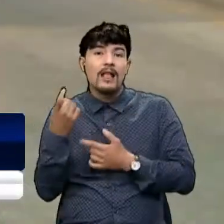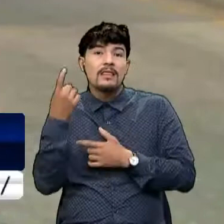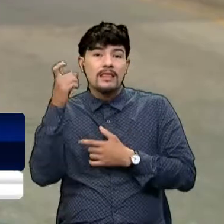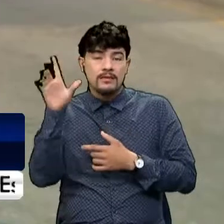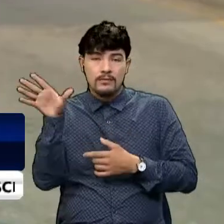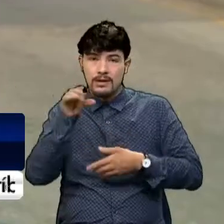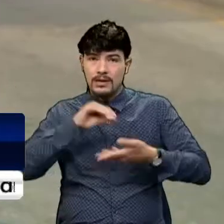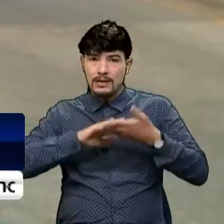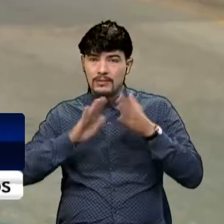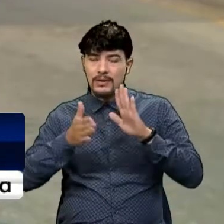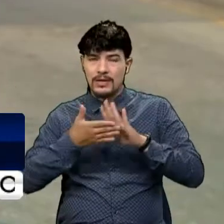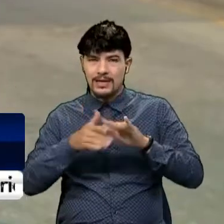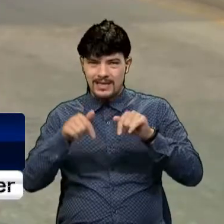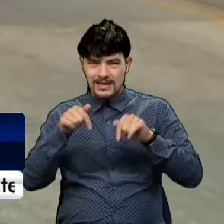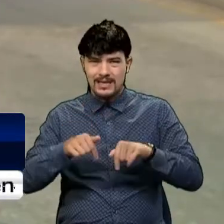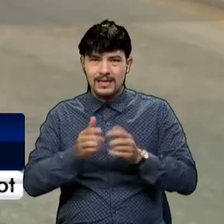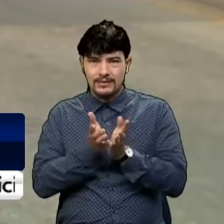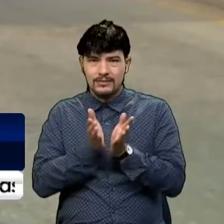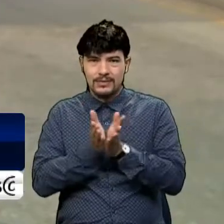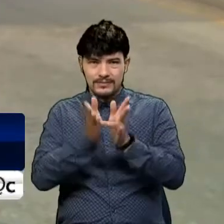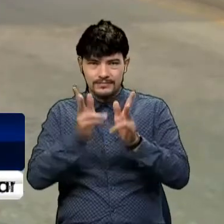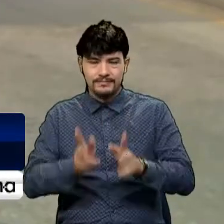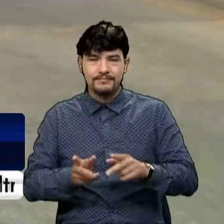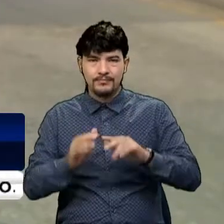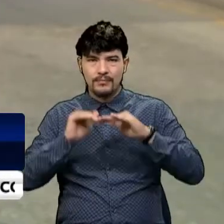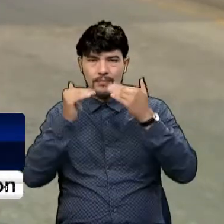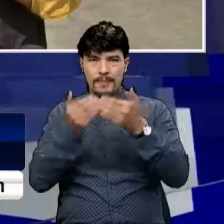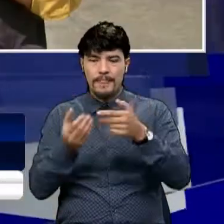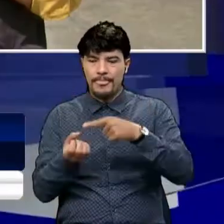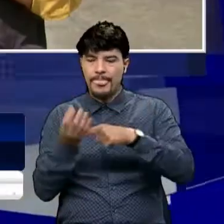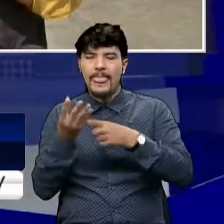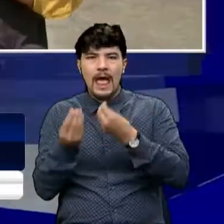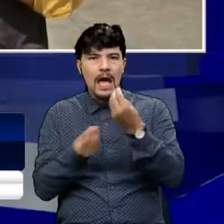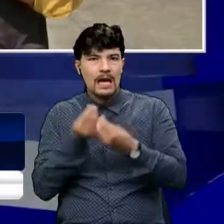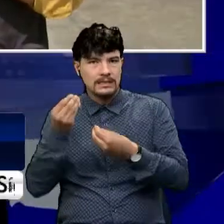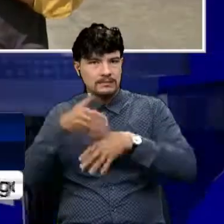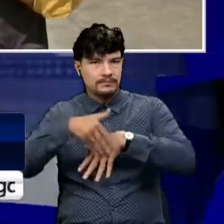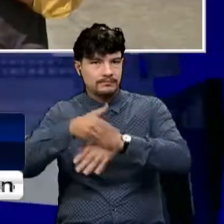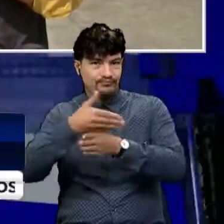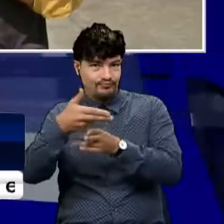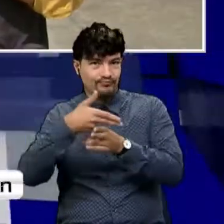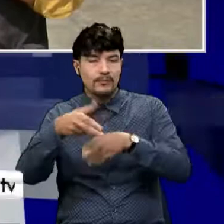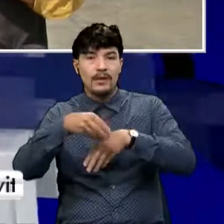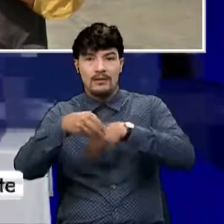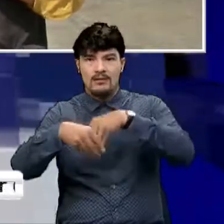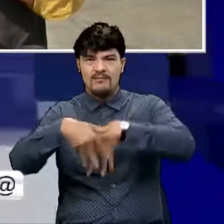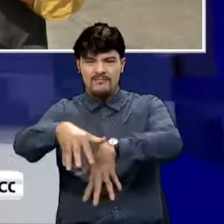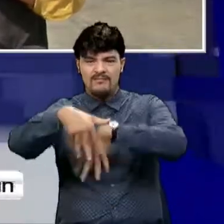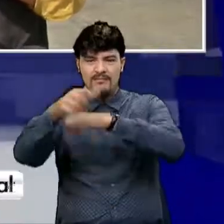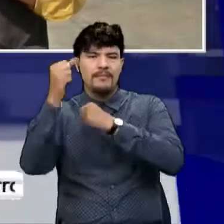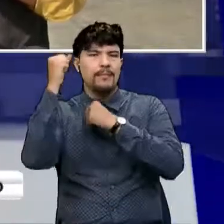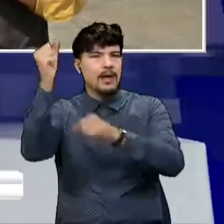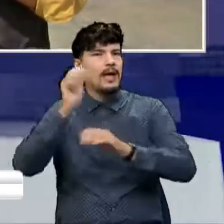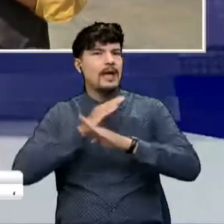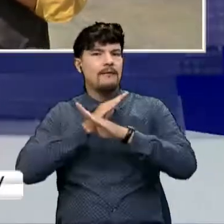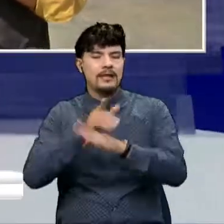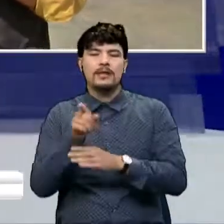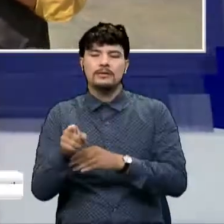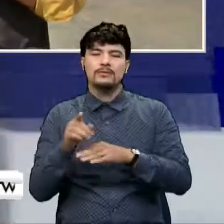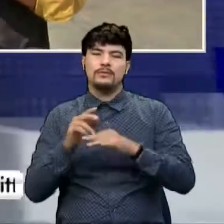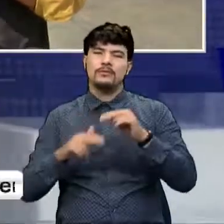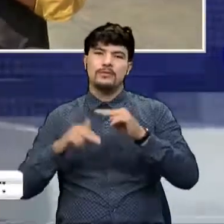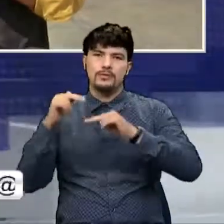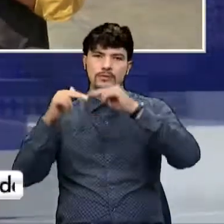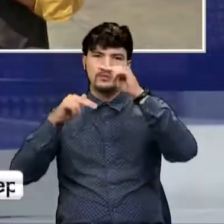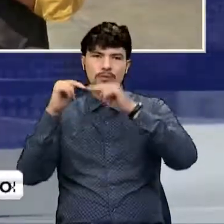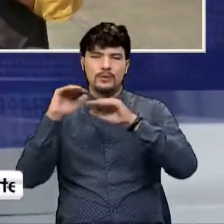comunidad educativa del colegio la normal ha indicado que realizará protestas para evitar que se intervenga el colegio la normal eso